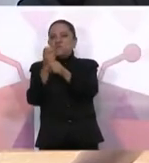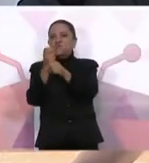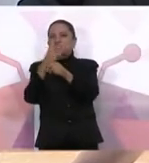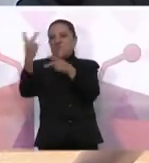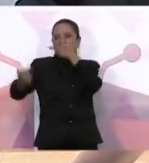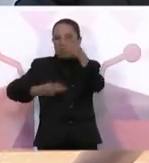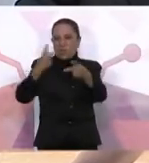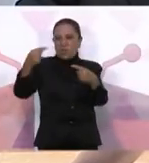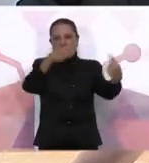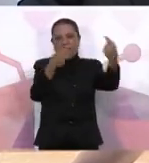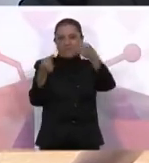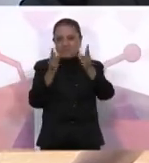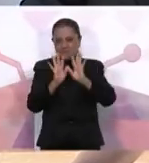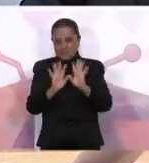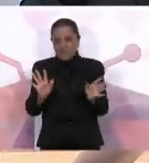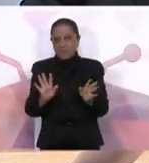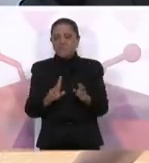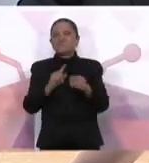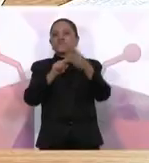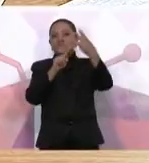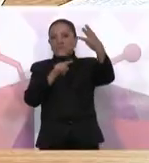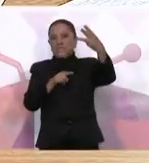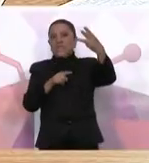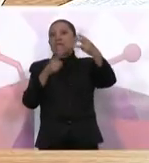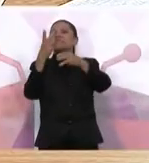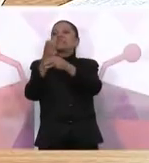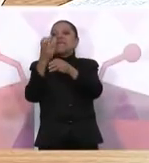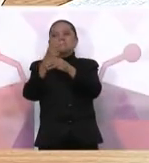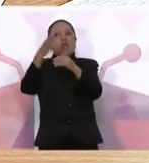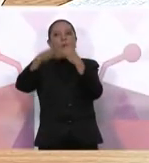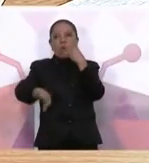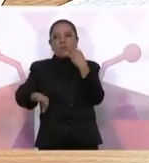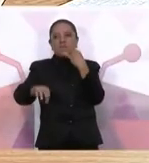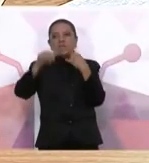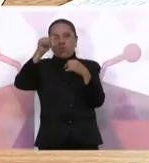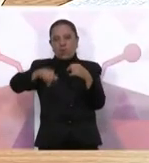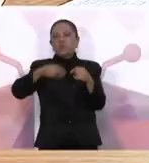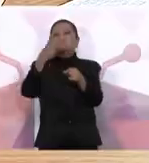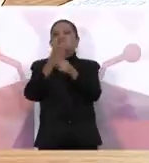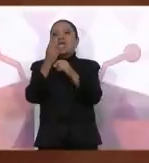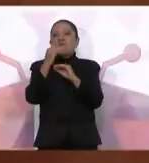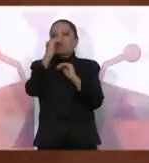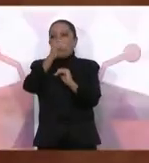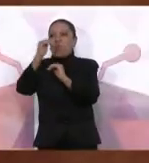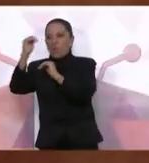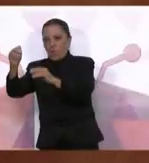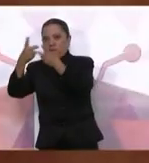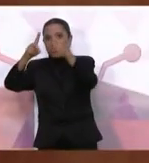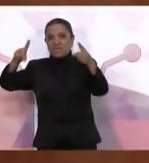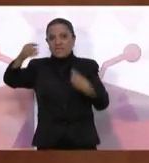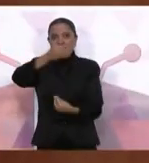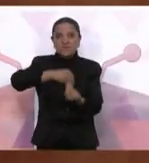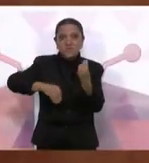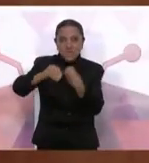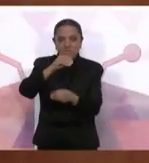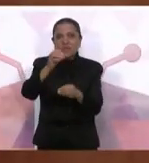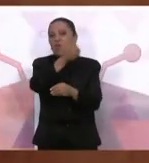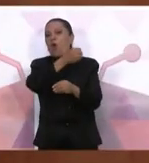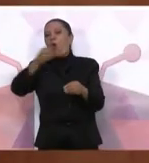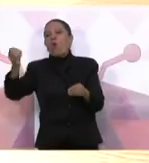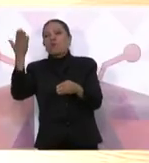iniciamos la tercera y última ronda de este segundo bloque temático desarrollo sustentable en el orden preestablecido